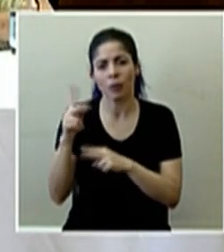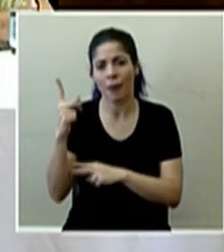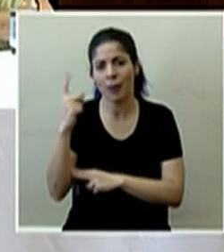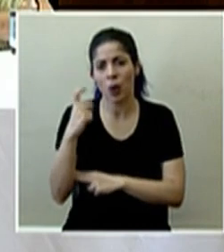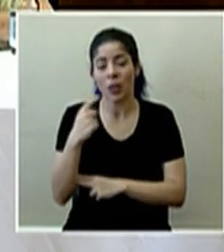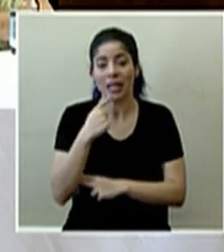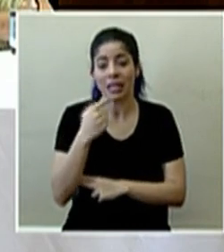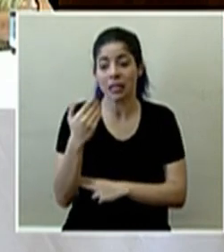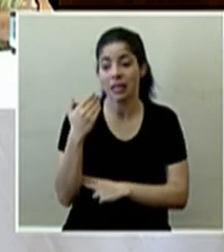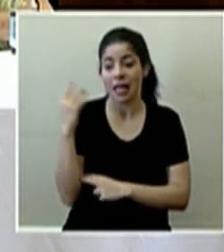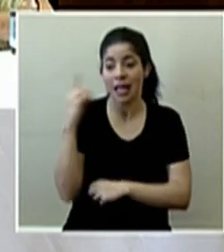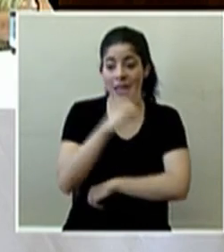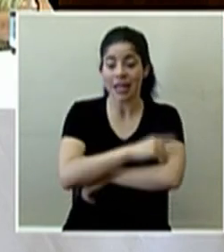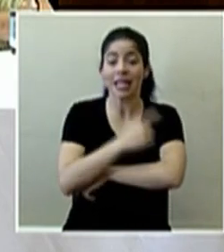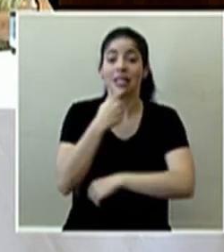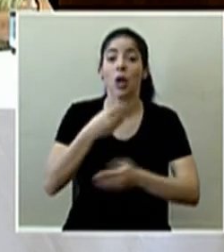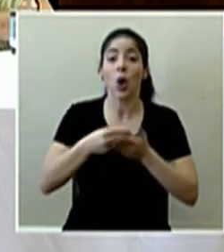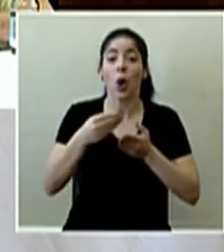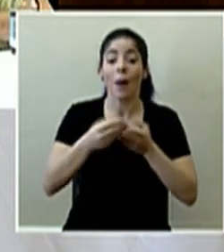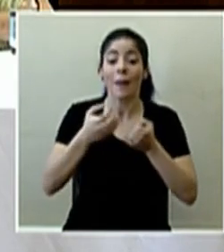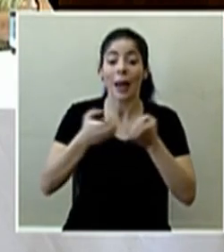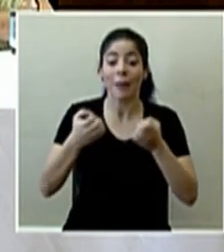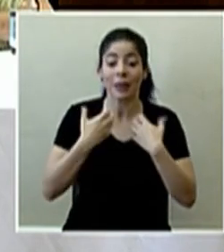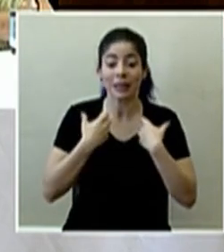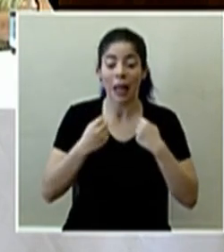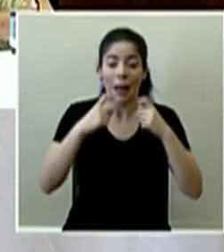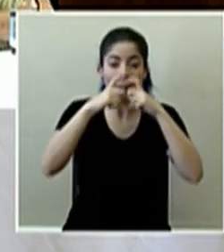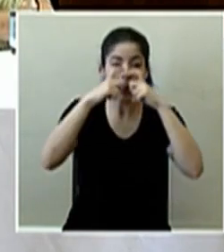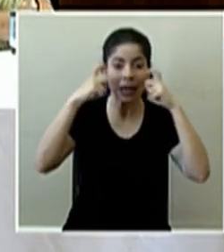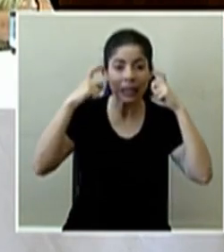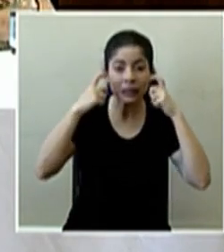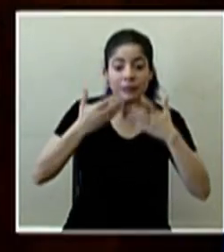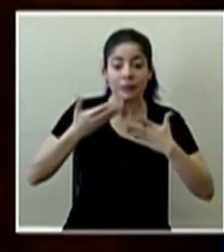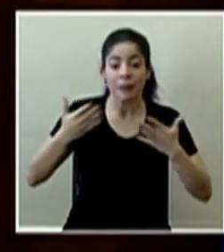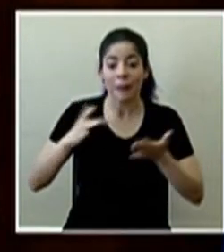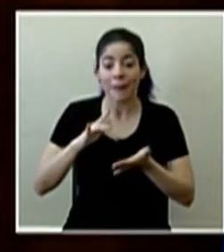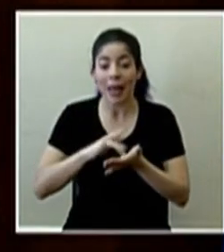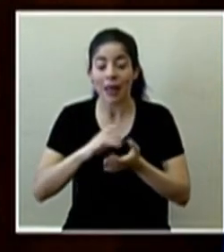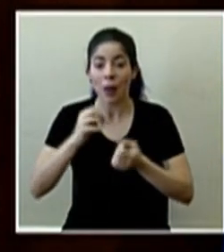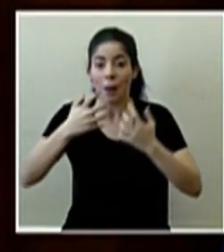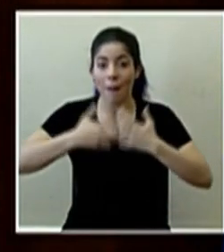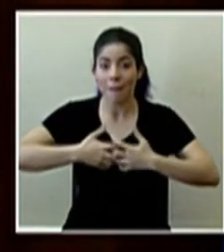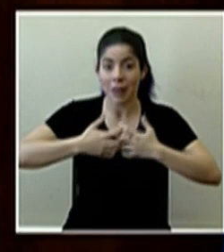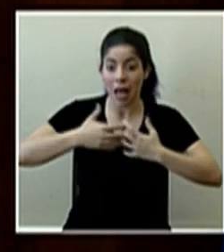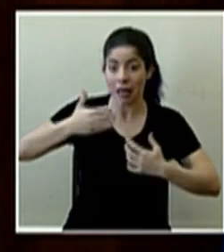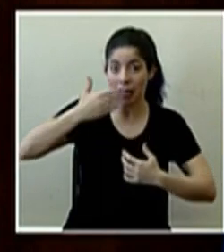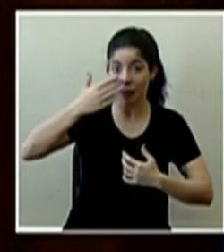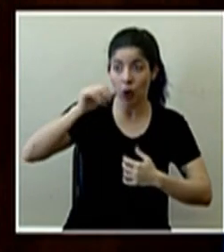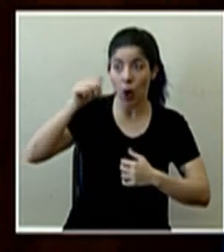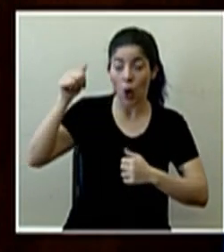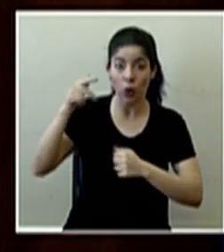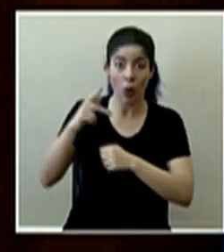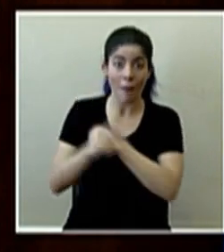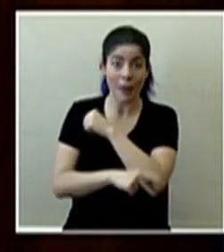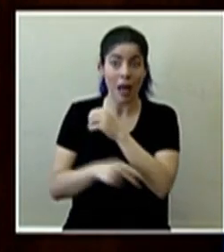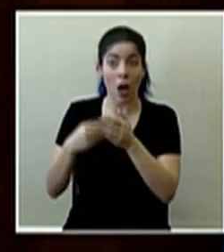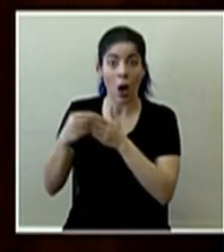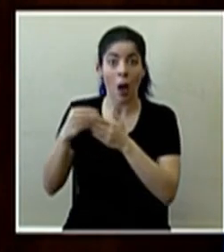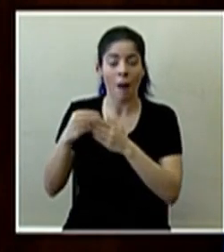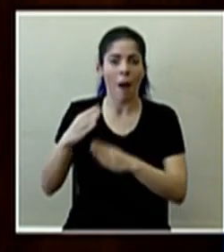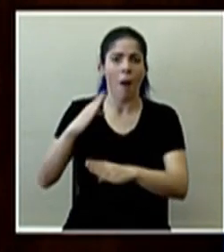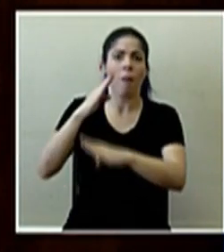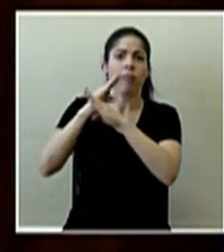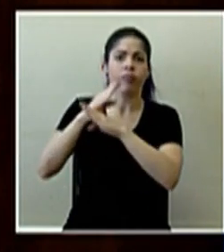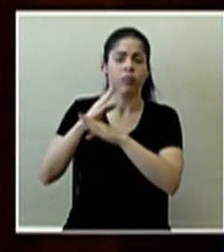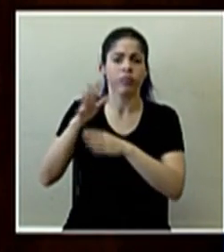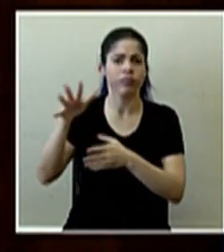últimos días trascendió que compras de equipos de salud como mascarillas o implementos médicos como respiradores que hicieron varios países han sido bloqueadas,